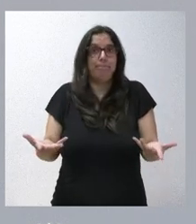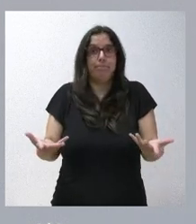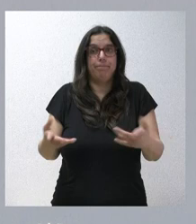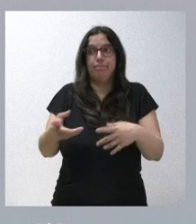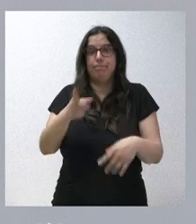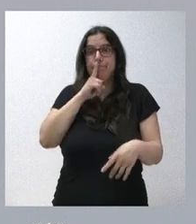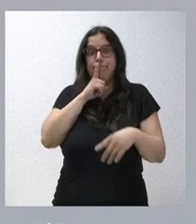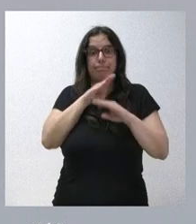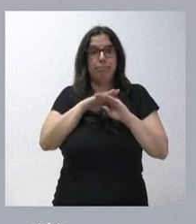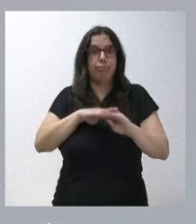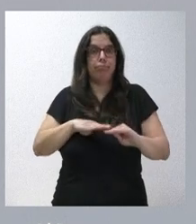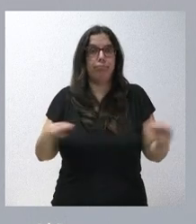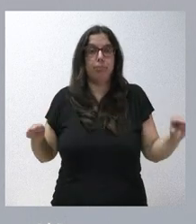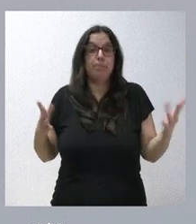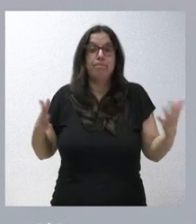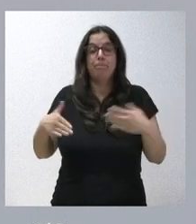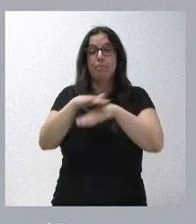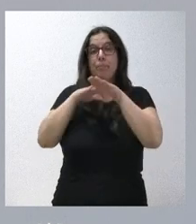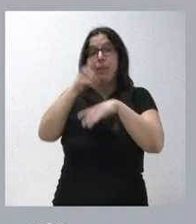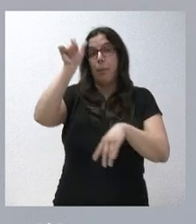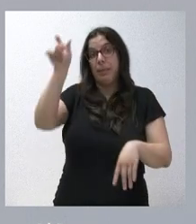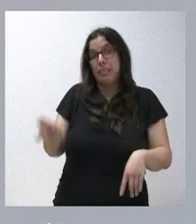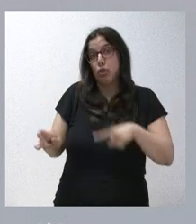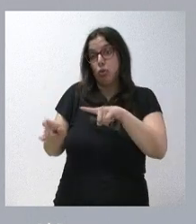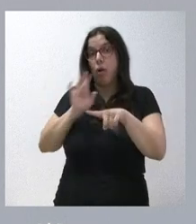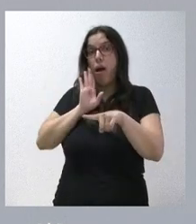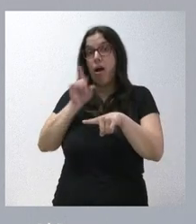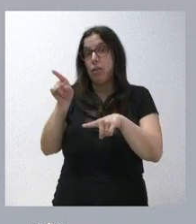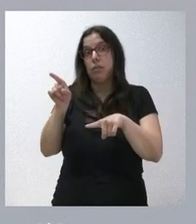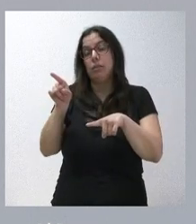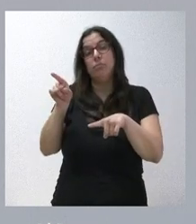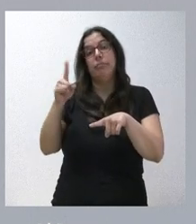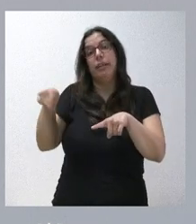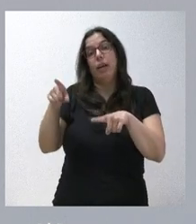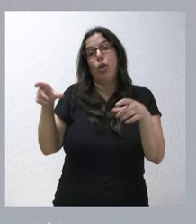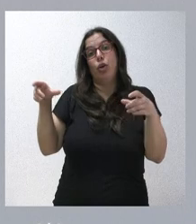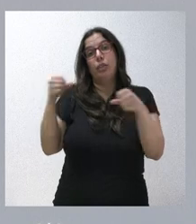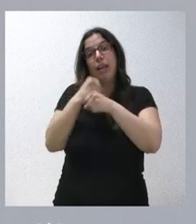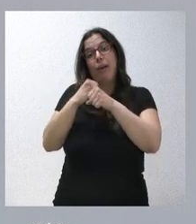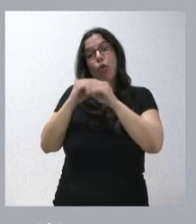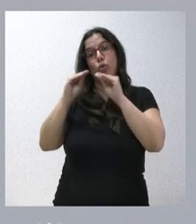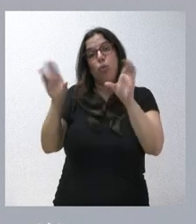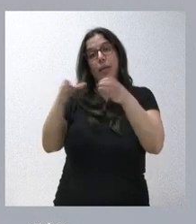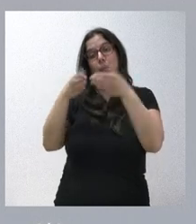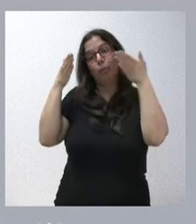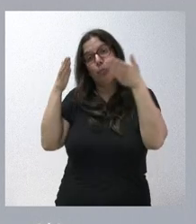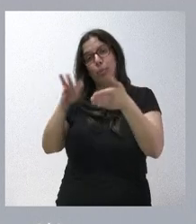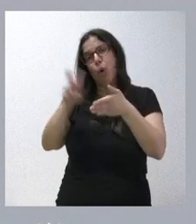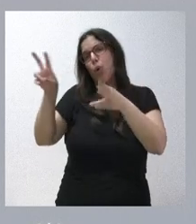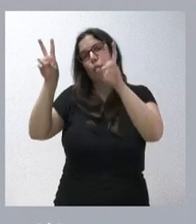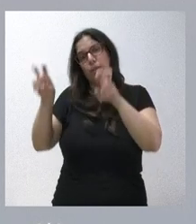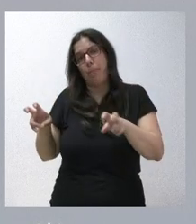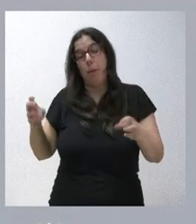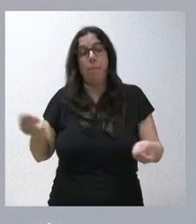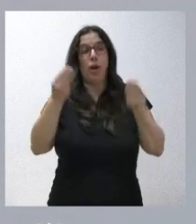respuesta desgraciadamente el ministro al que usted se refiere está dedicando sus equipos a otras cosas distintas de mejorar la